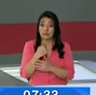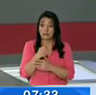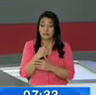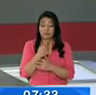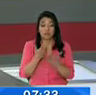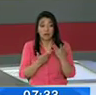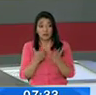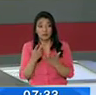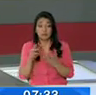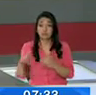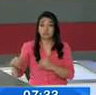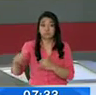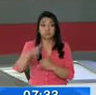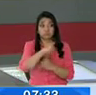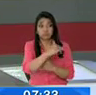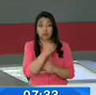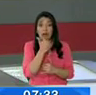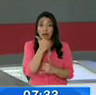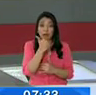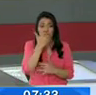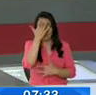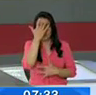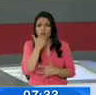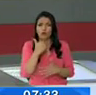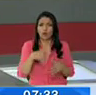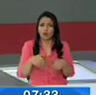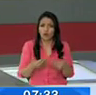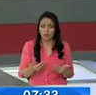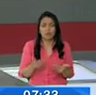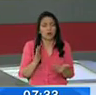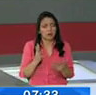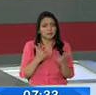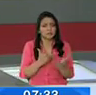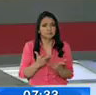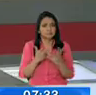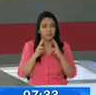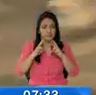se conoce qué afectó al niño y se espera los resultados de los cultivos.